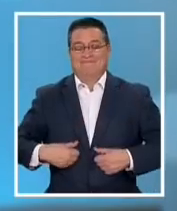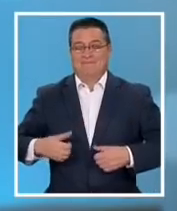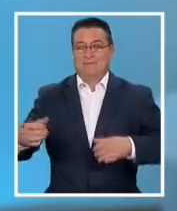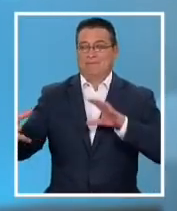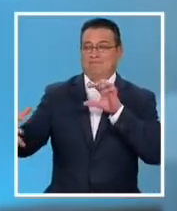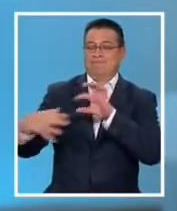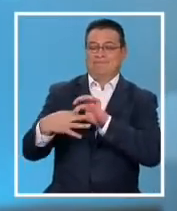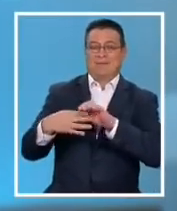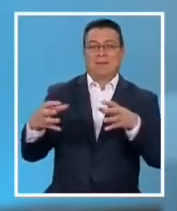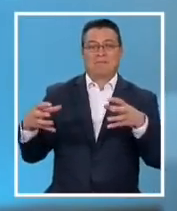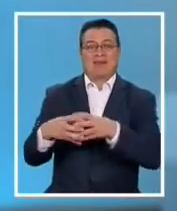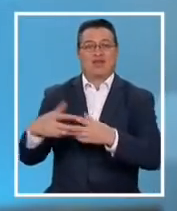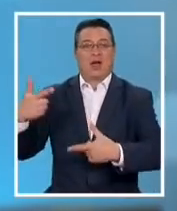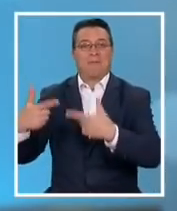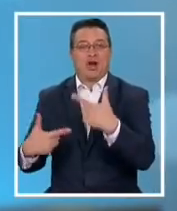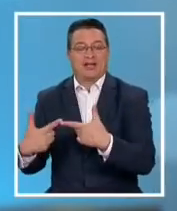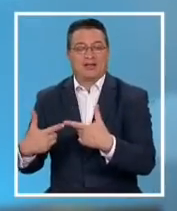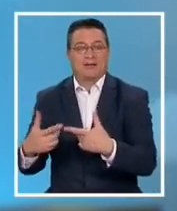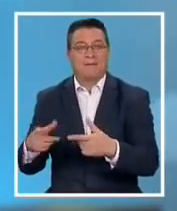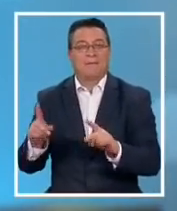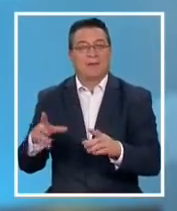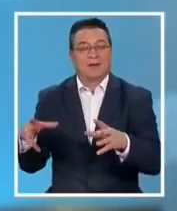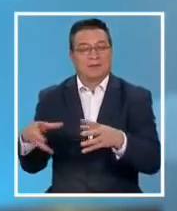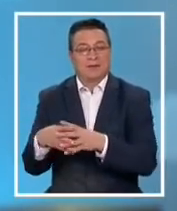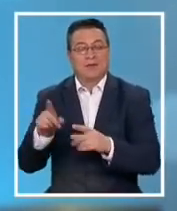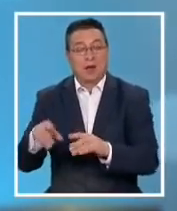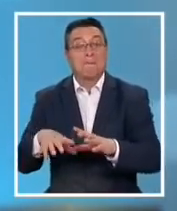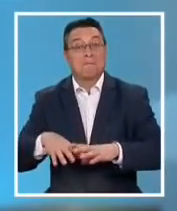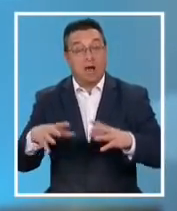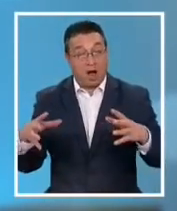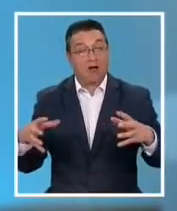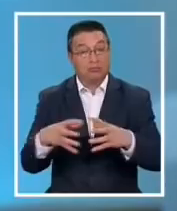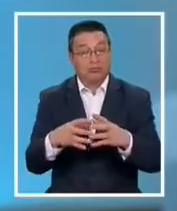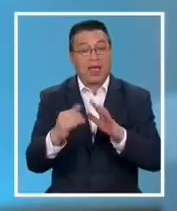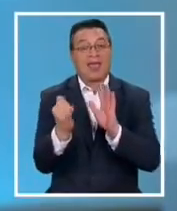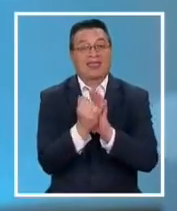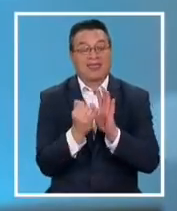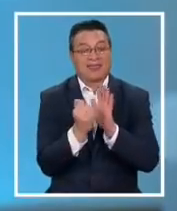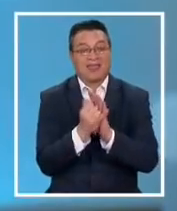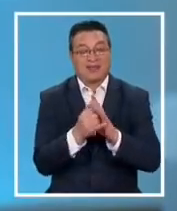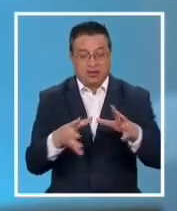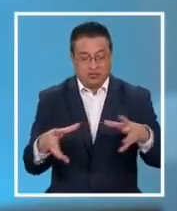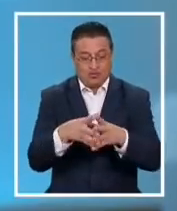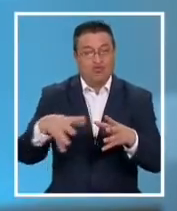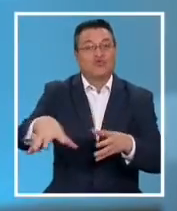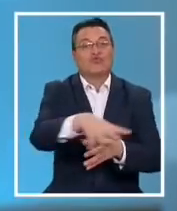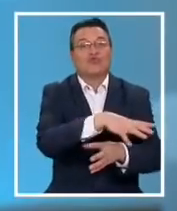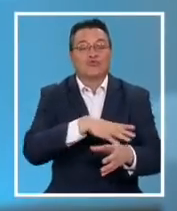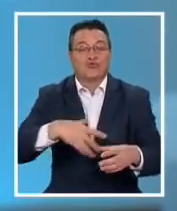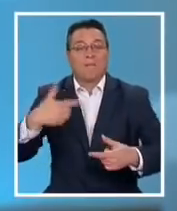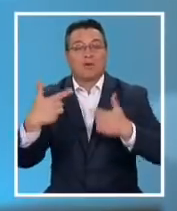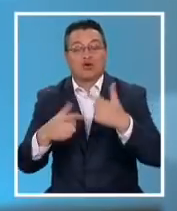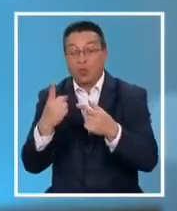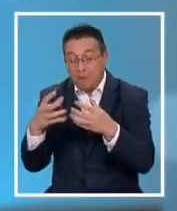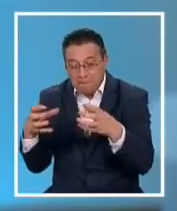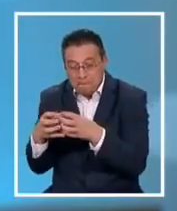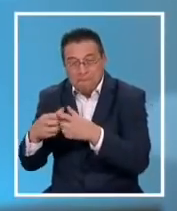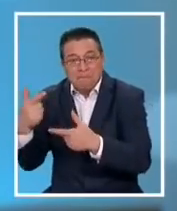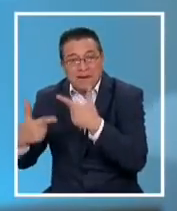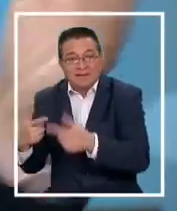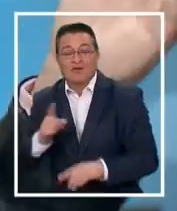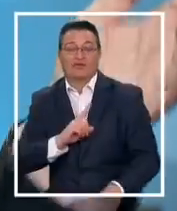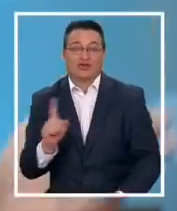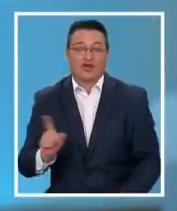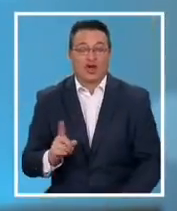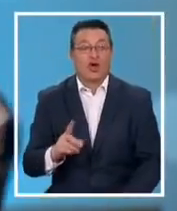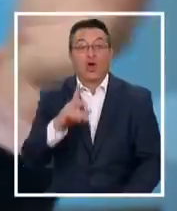en particular, sino con el sector político, que es mucho más fuerte la identificación con un sector político que con un partido en particular. Pasa